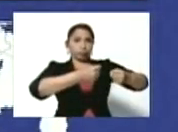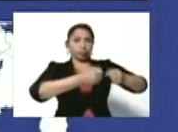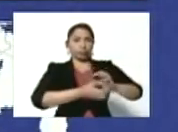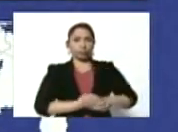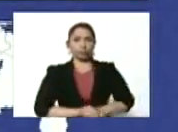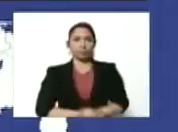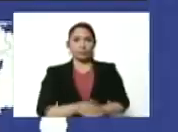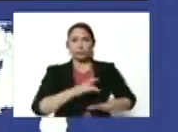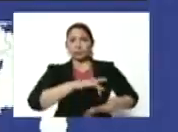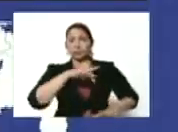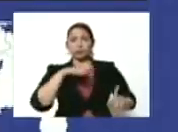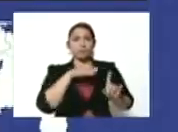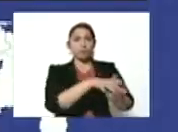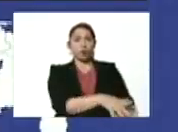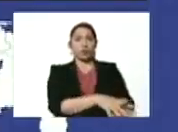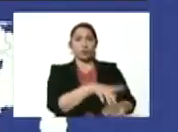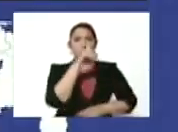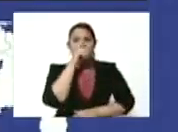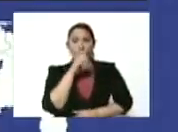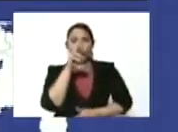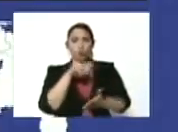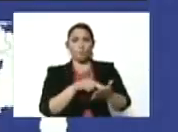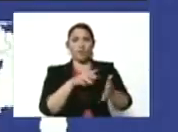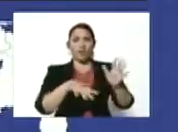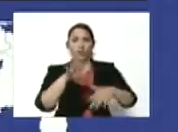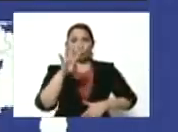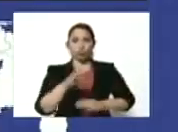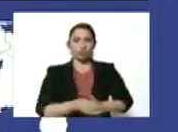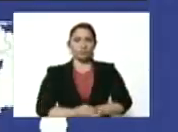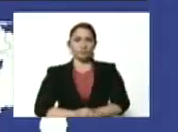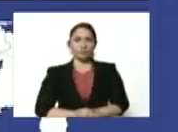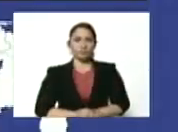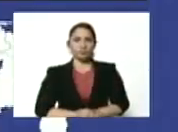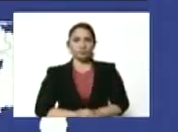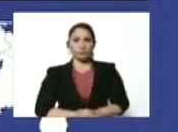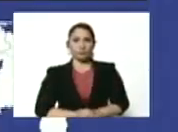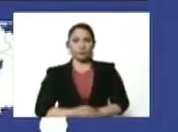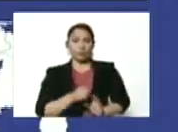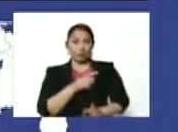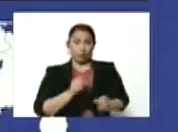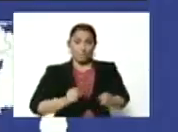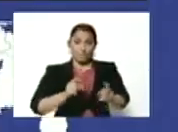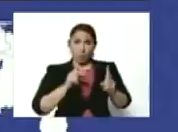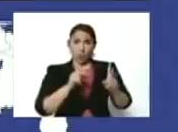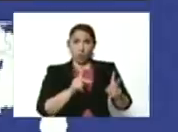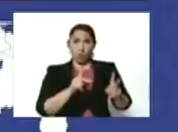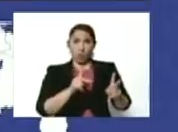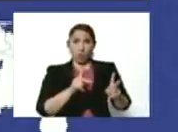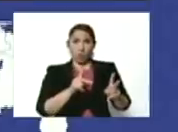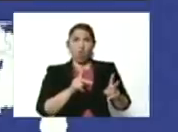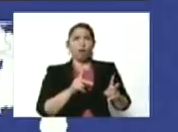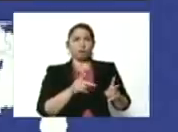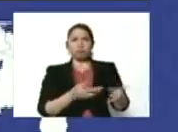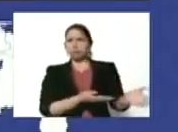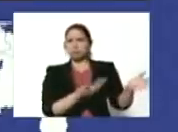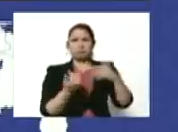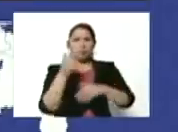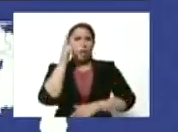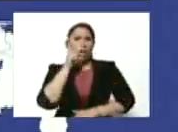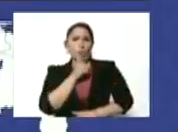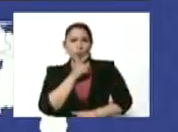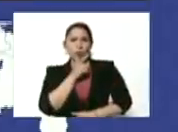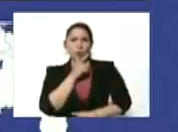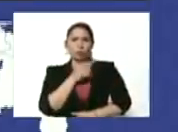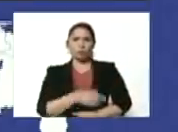actos graves de violencia del año 2014. En esa oportunidad fue reclutado por Leopoldo López y